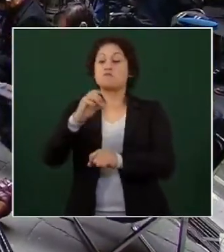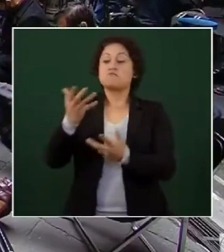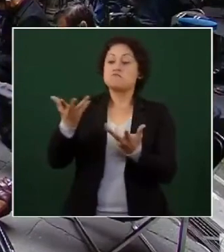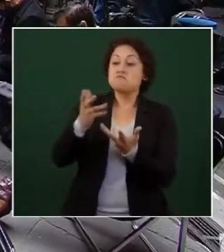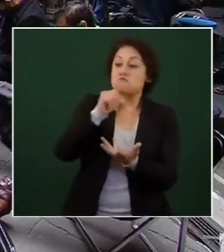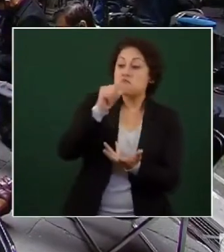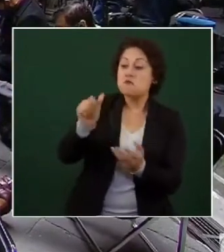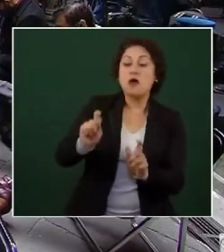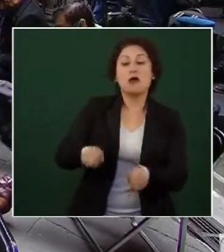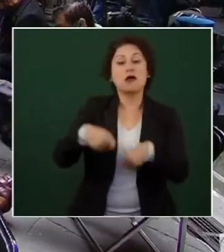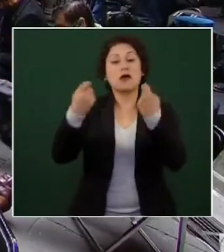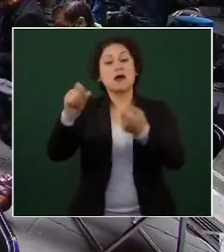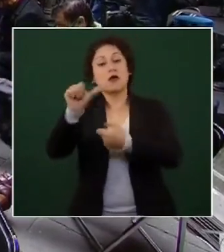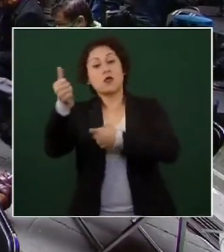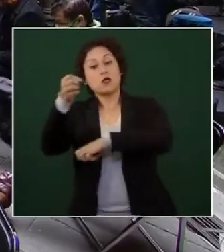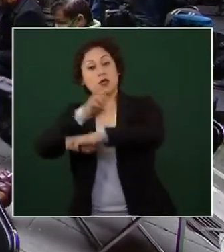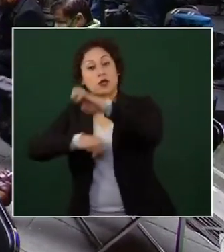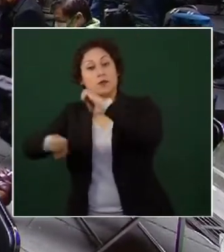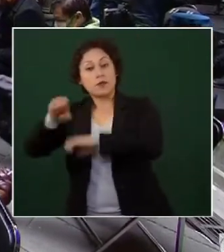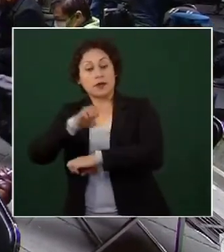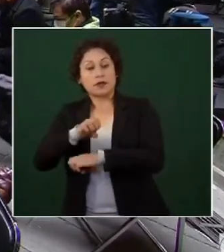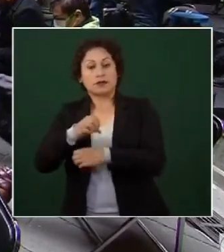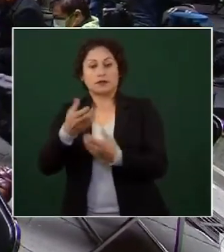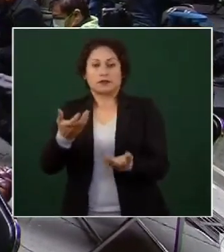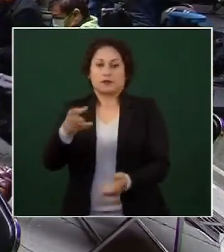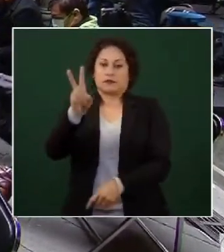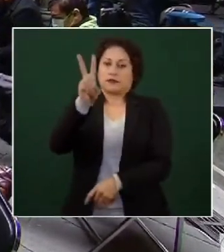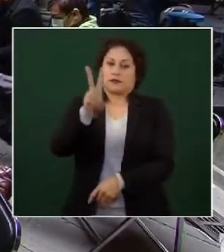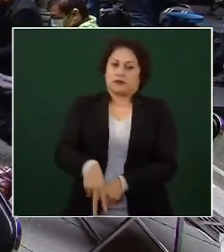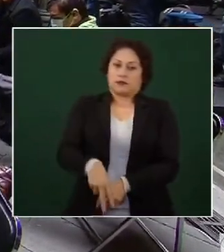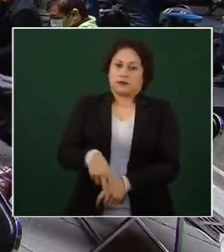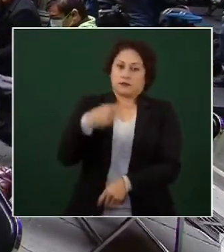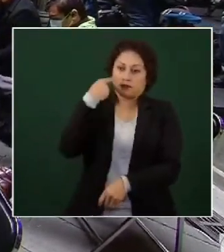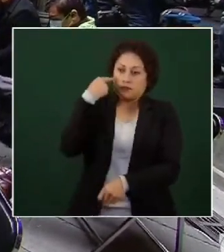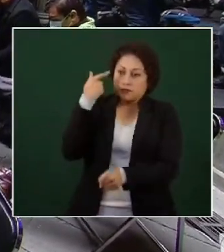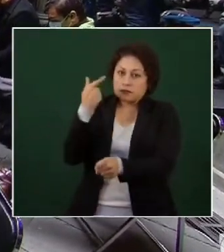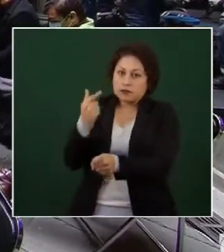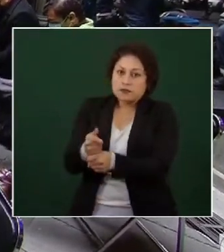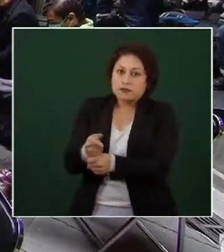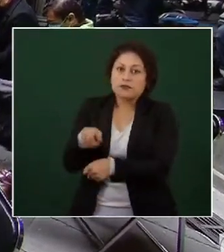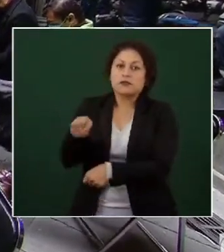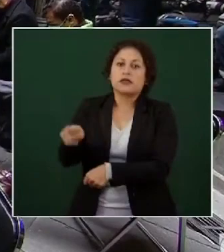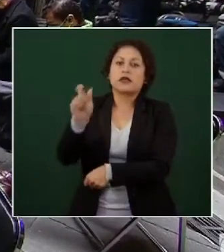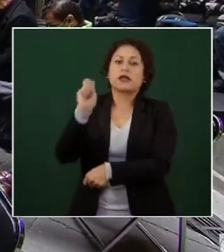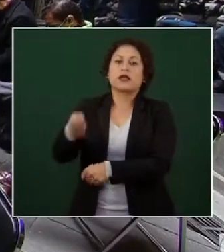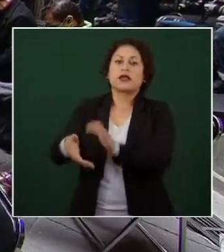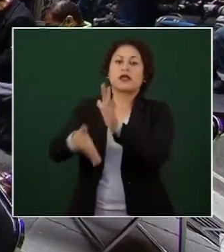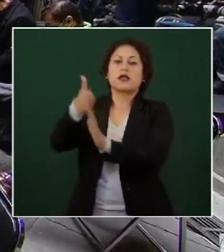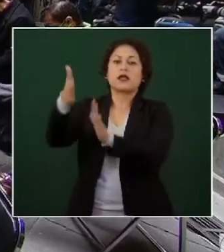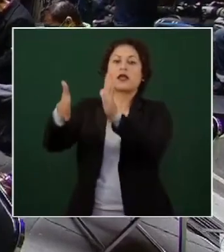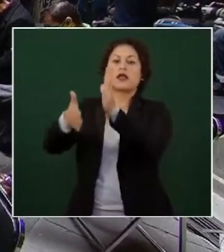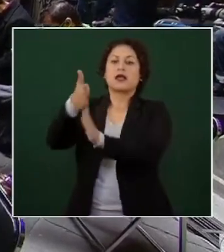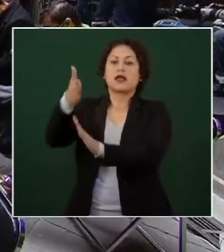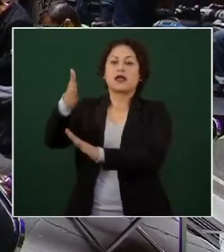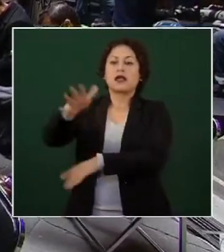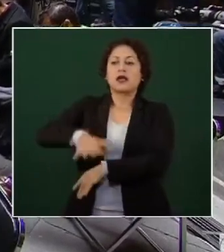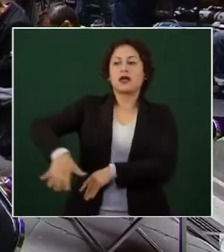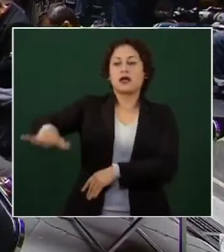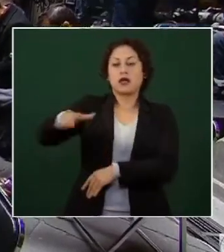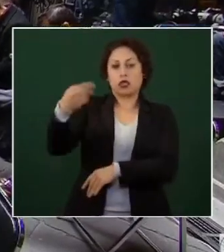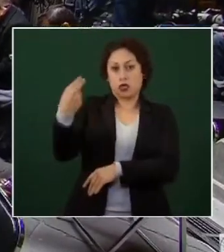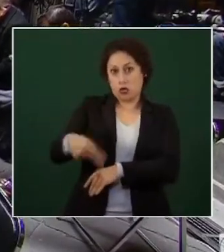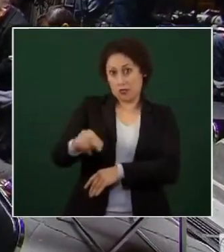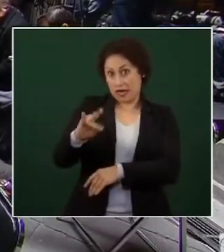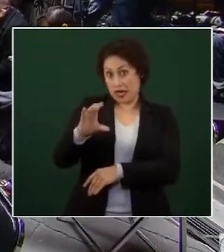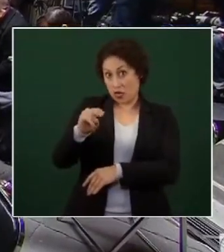hoy lamentablemente vemos que quieren hacer una construcción en Iconia, se llama el desarrollo. Escuche